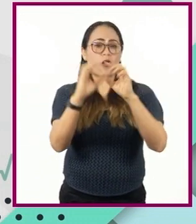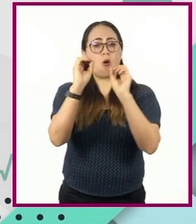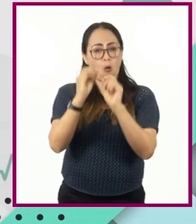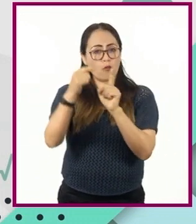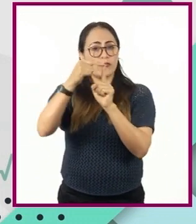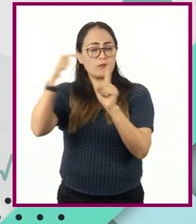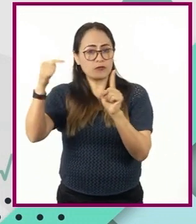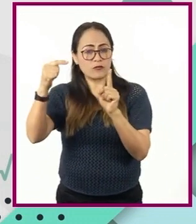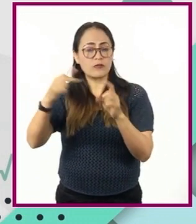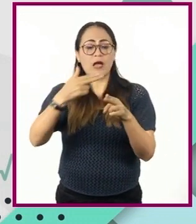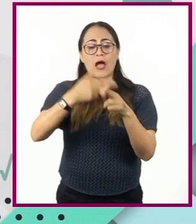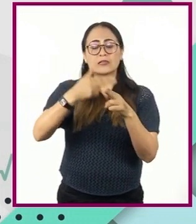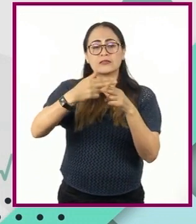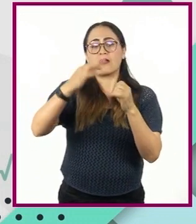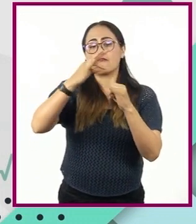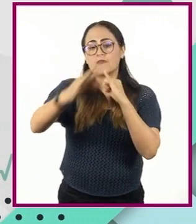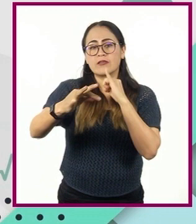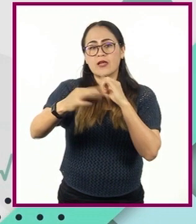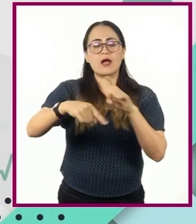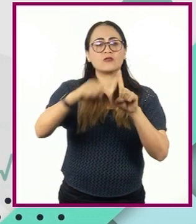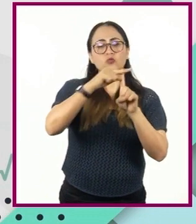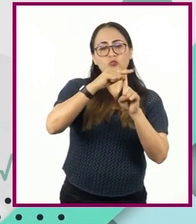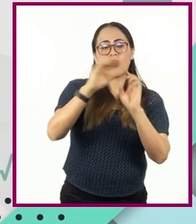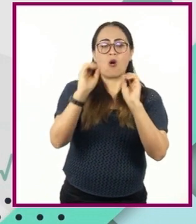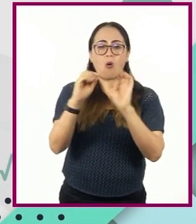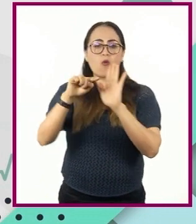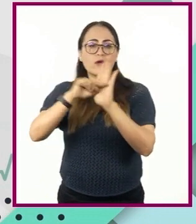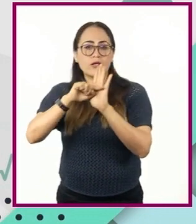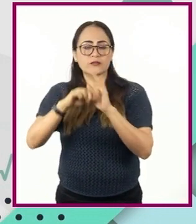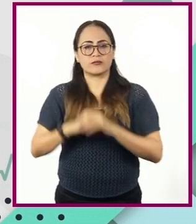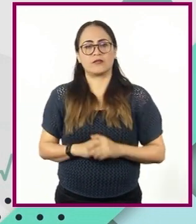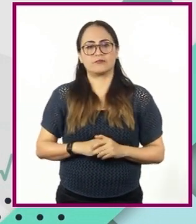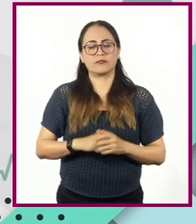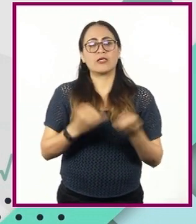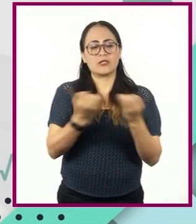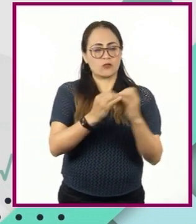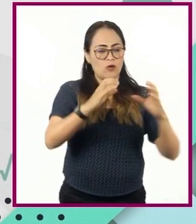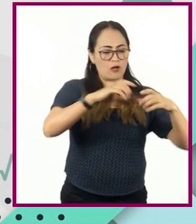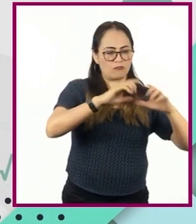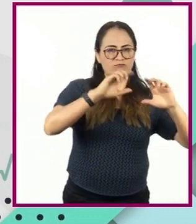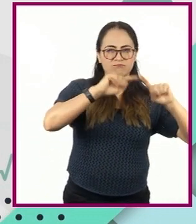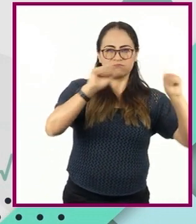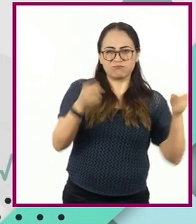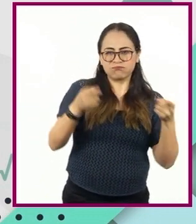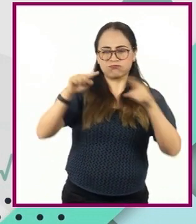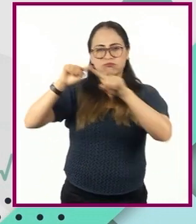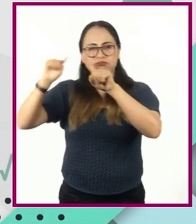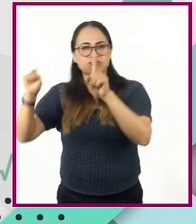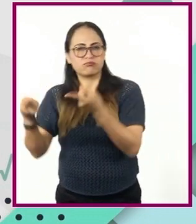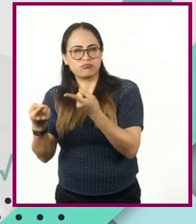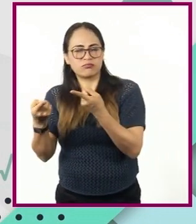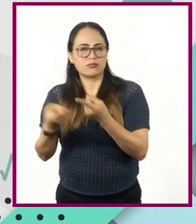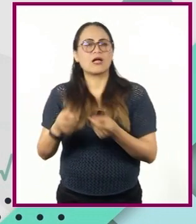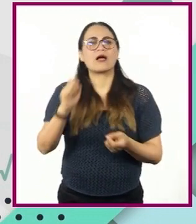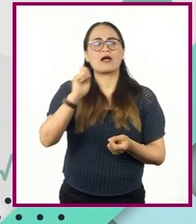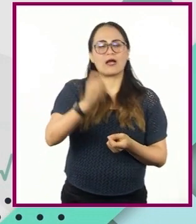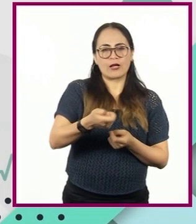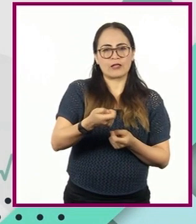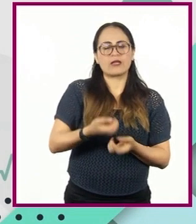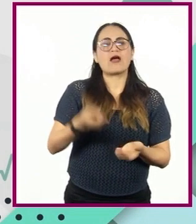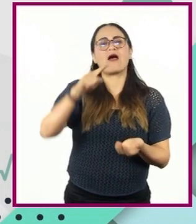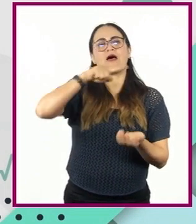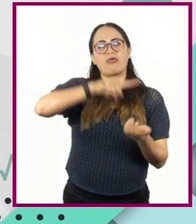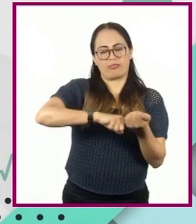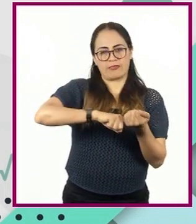divisiones y después las sumas o las restas. Si se tienen signos de agrupación, tienen prioridad las operaciones que